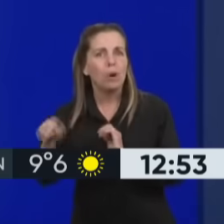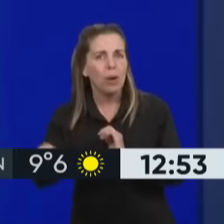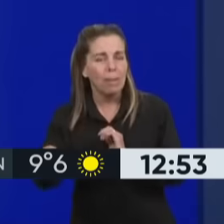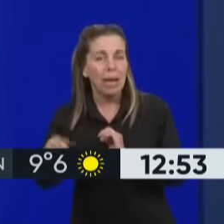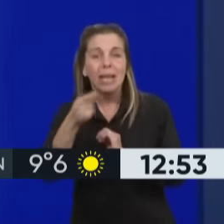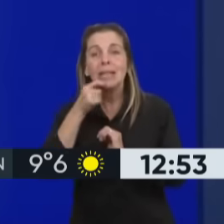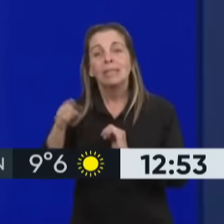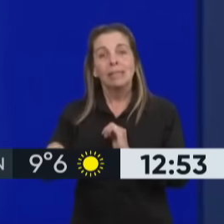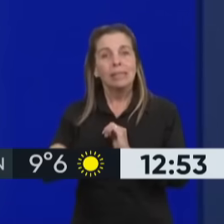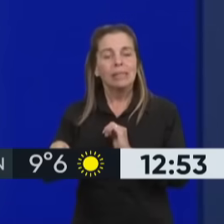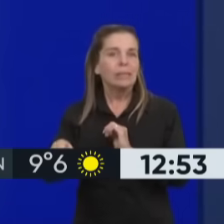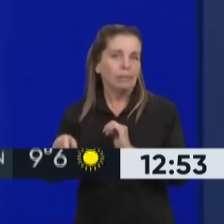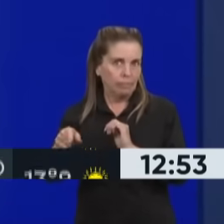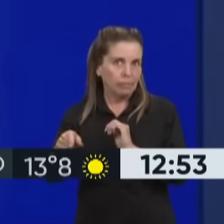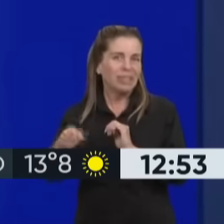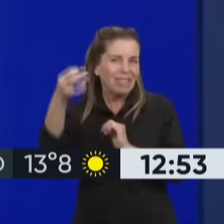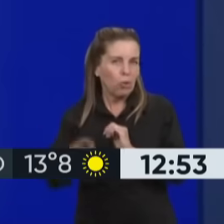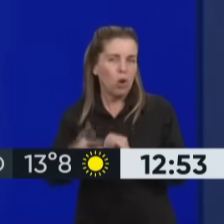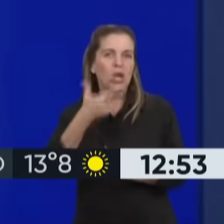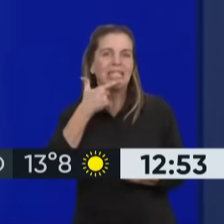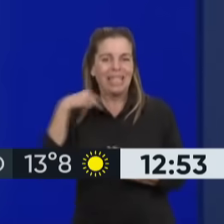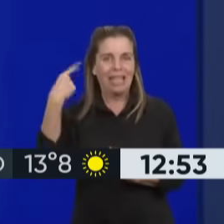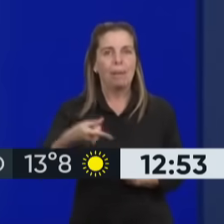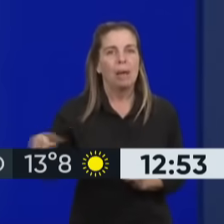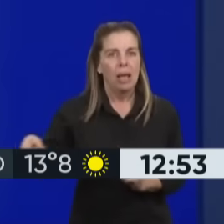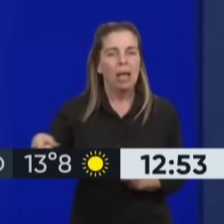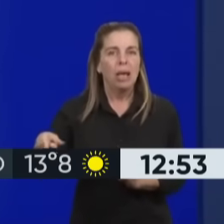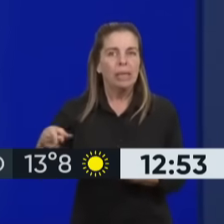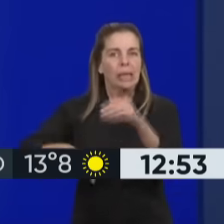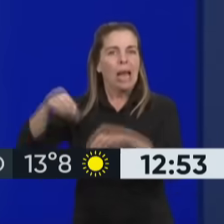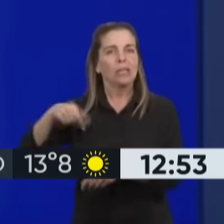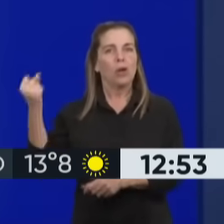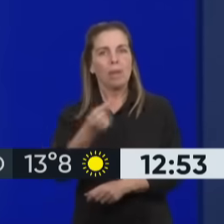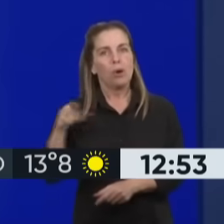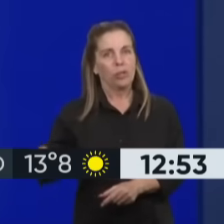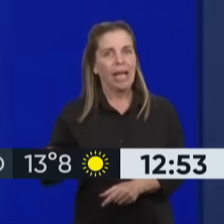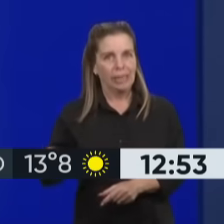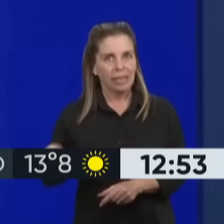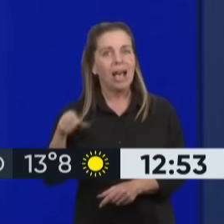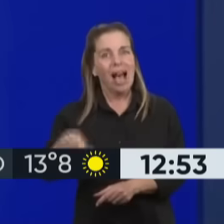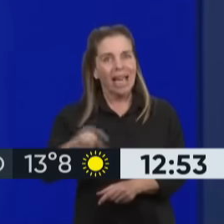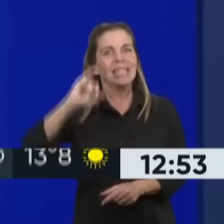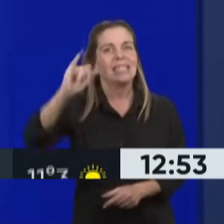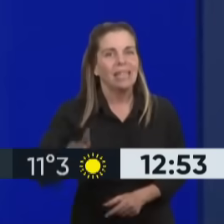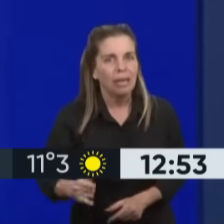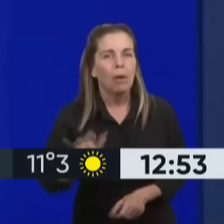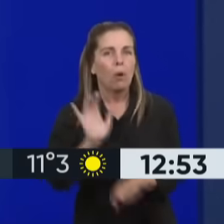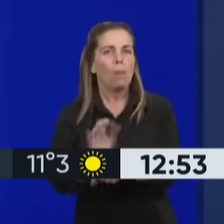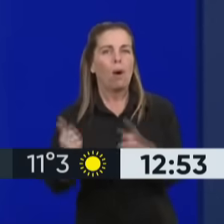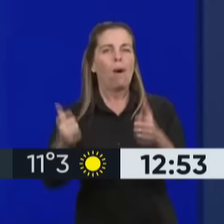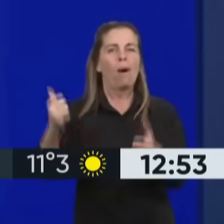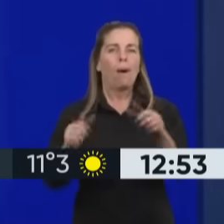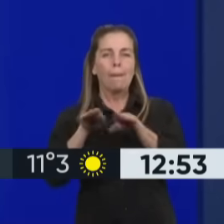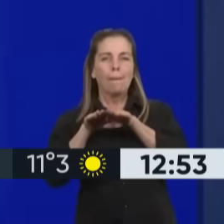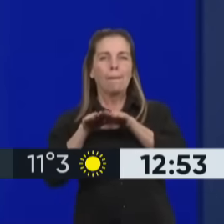elección, que va a ser la de septiembre, estamos en una pelea pareja y que si la gente